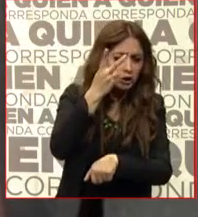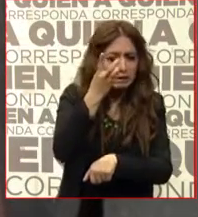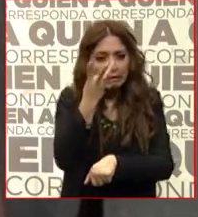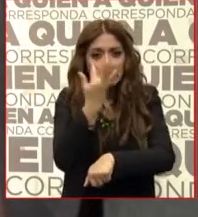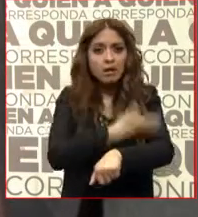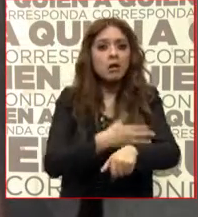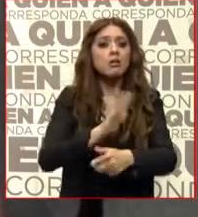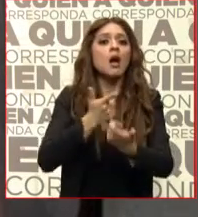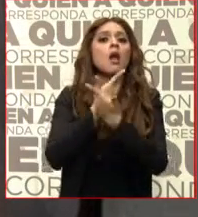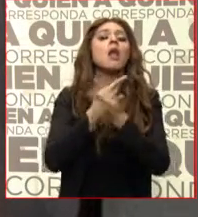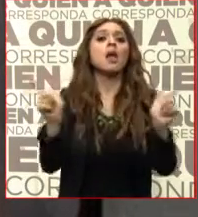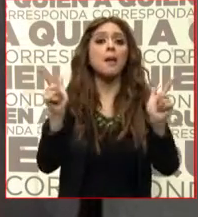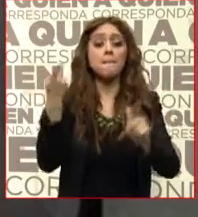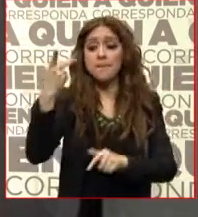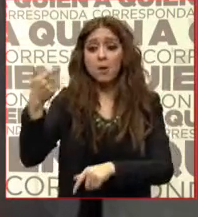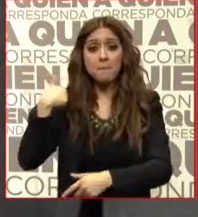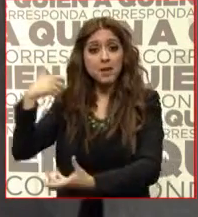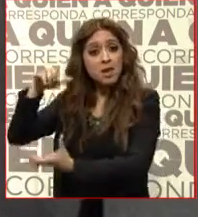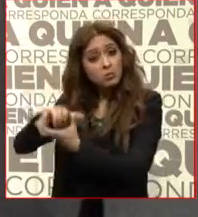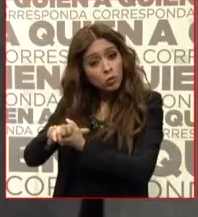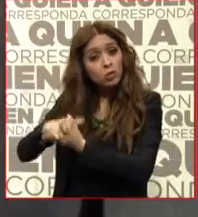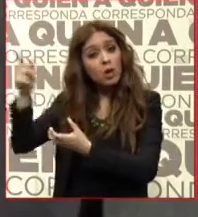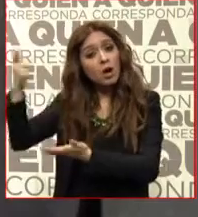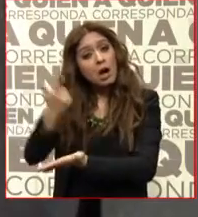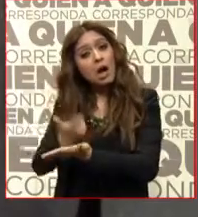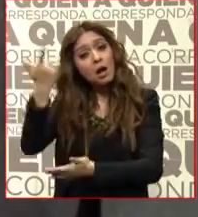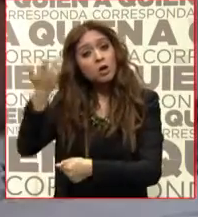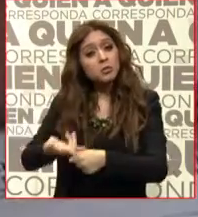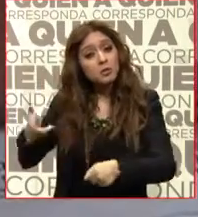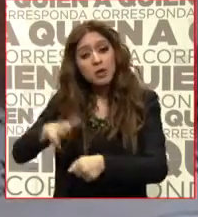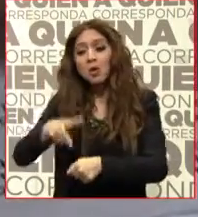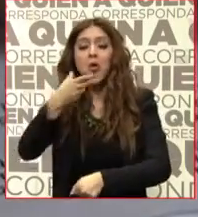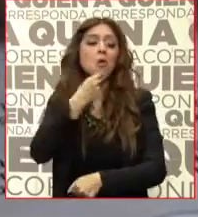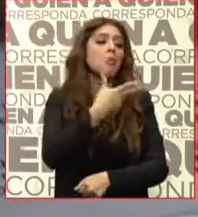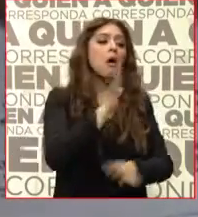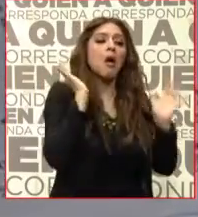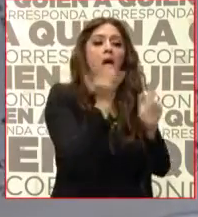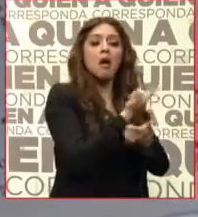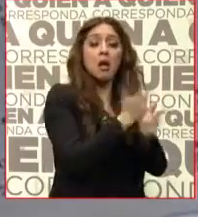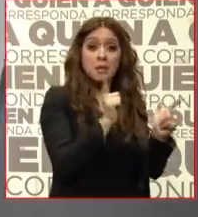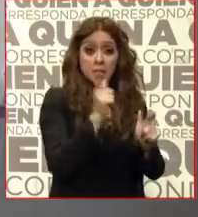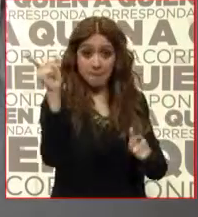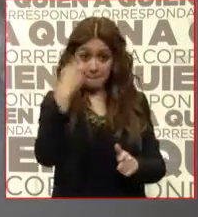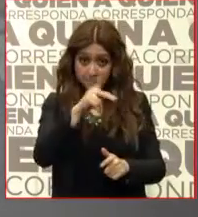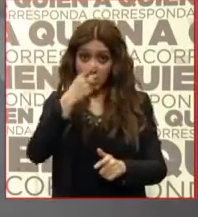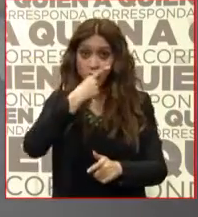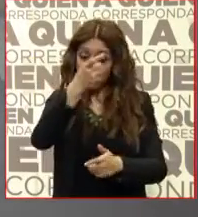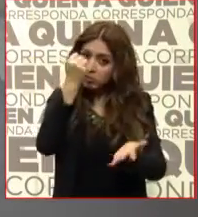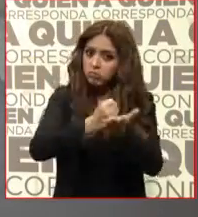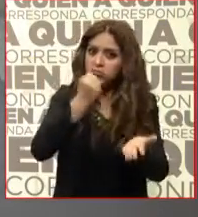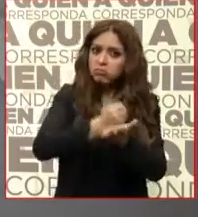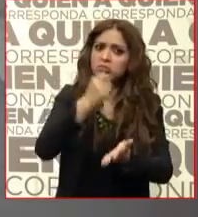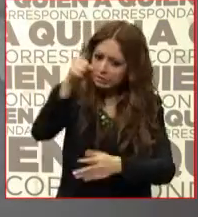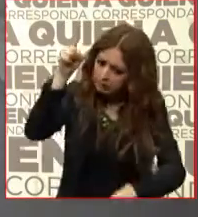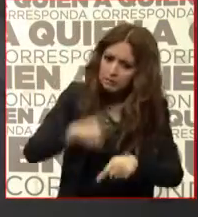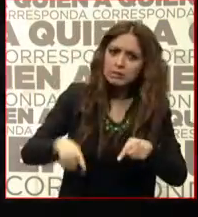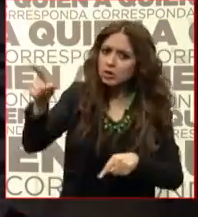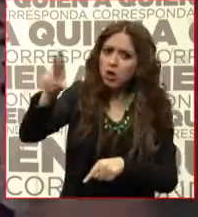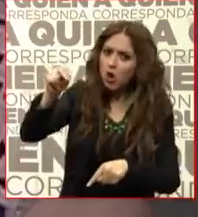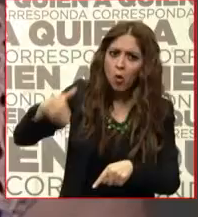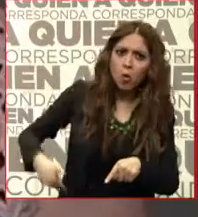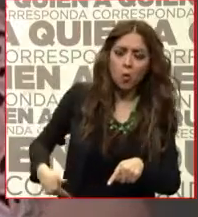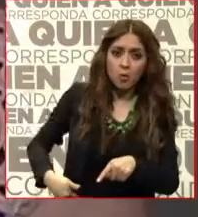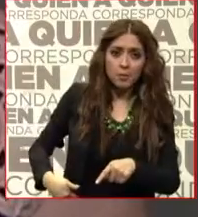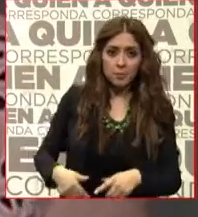lo dejaron libre. Mientras mi esposo estaba luchando por su vida, él ya andaba libre. Y asegura que fue presionada para retirar los cargos en contra del responsable.